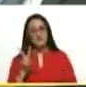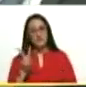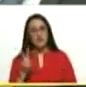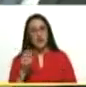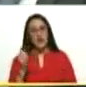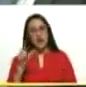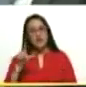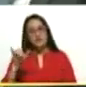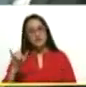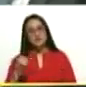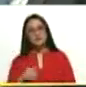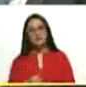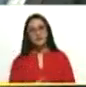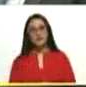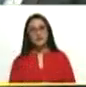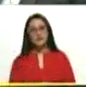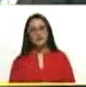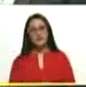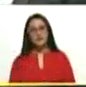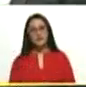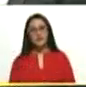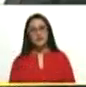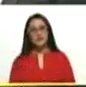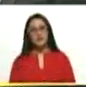y Faraddin Yatsir,